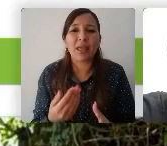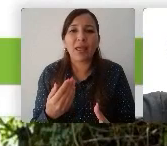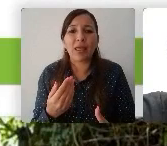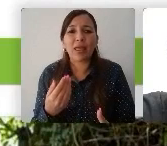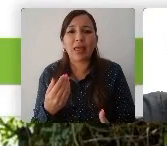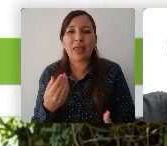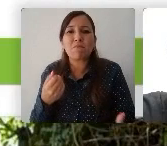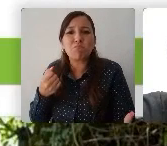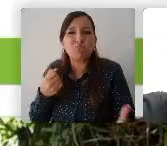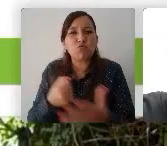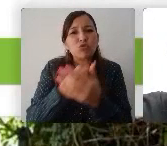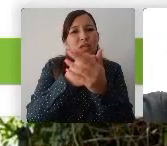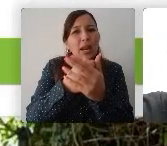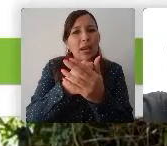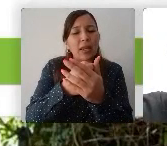que